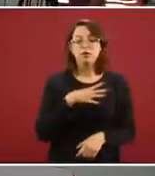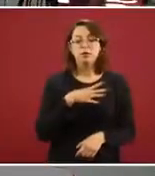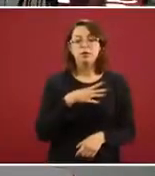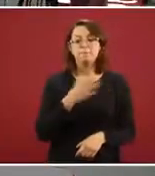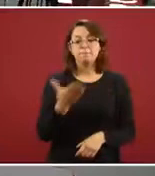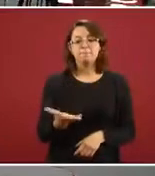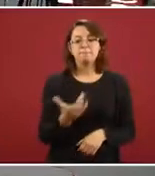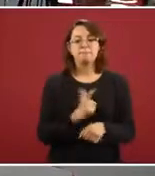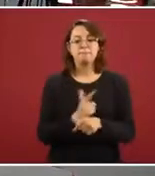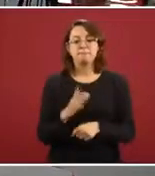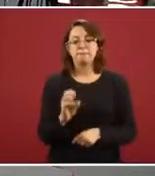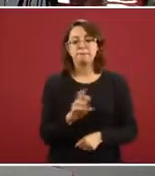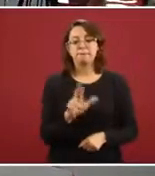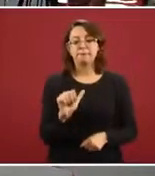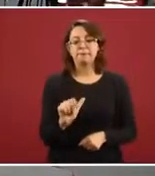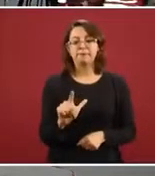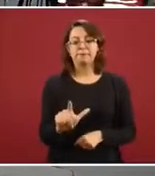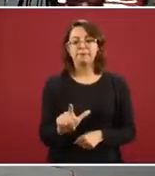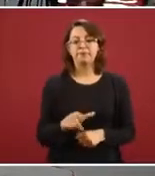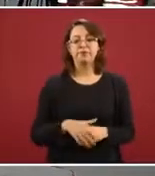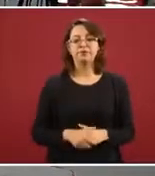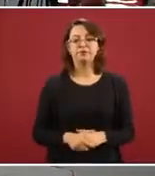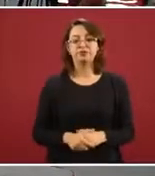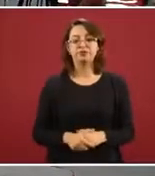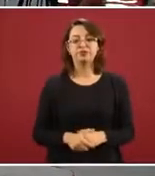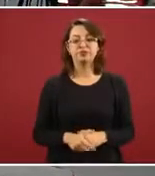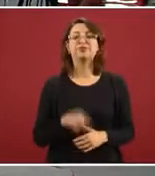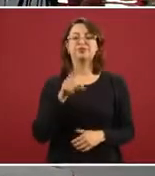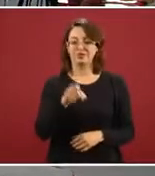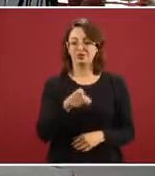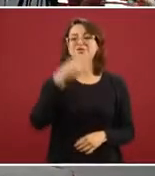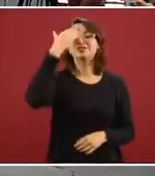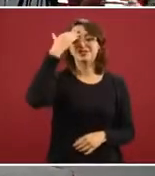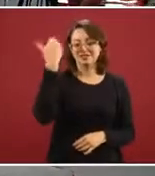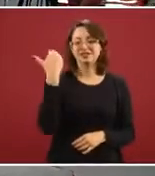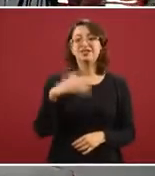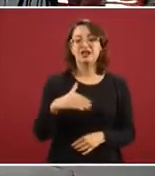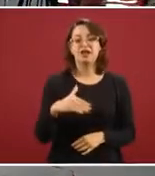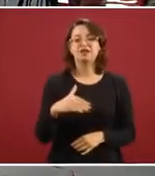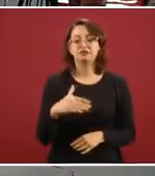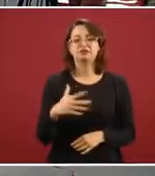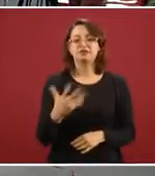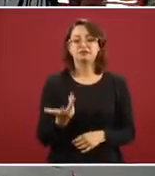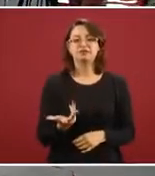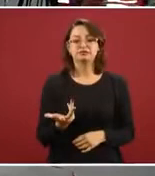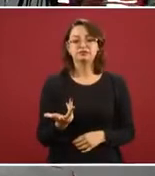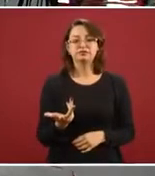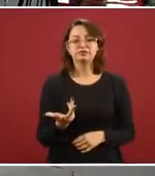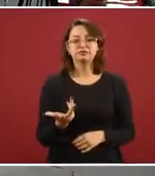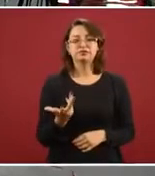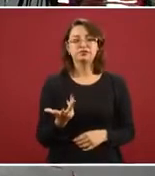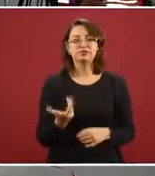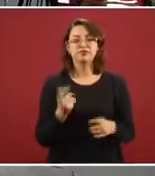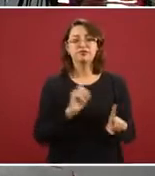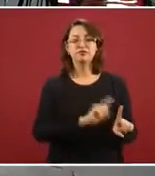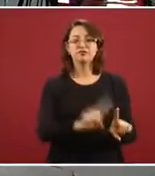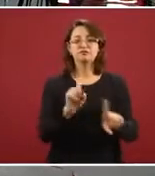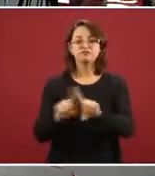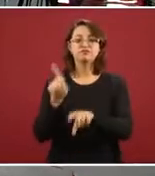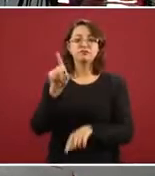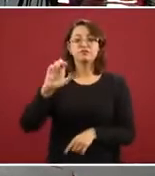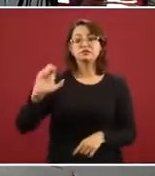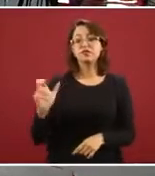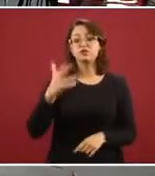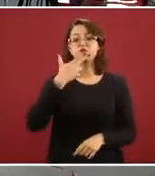inicial corral sabe muy bien qué entre otras cosas en chihuahua